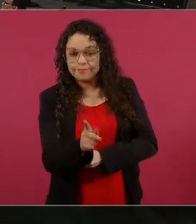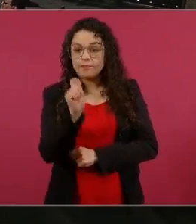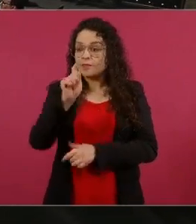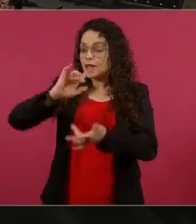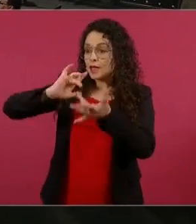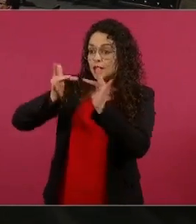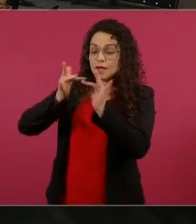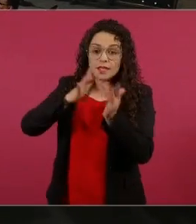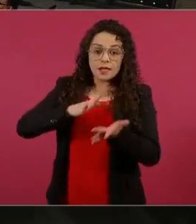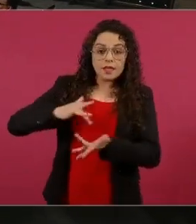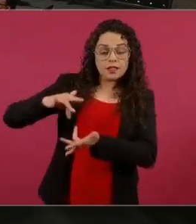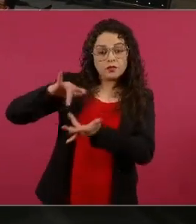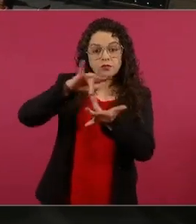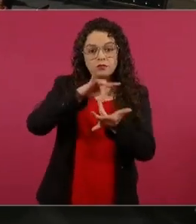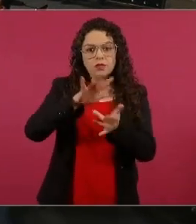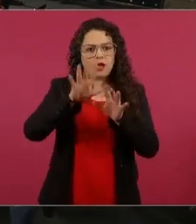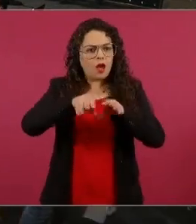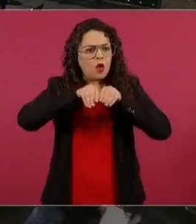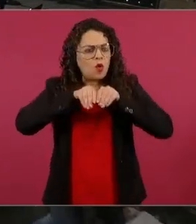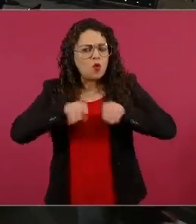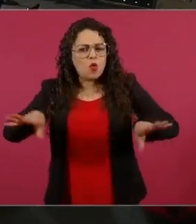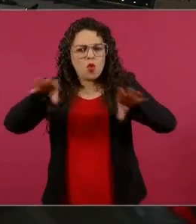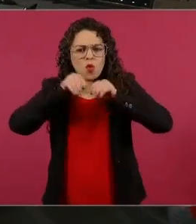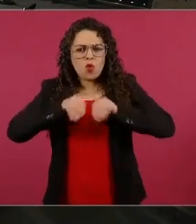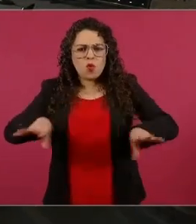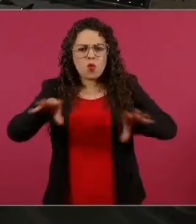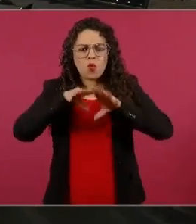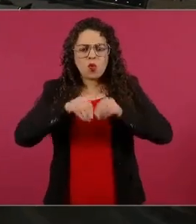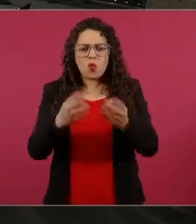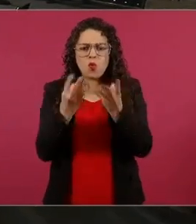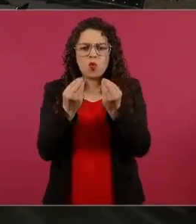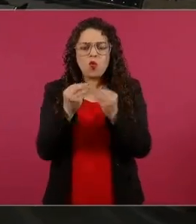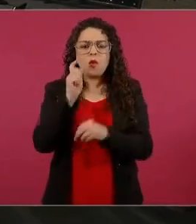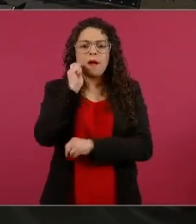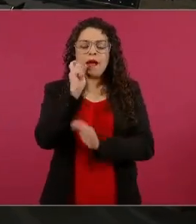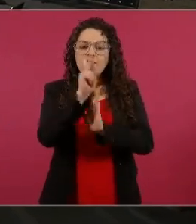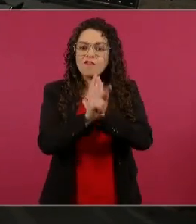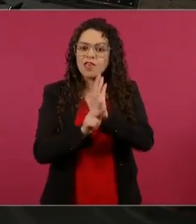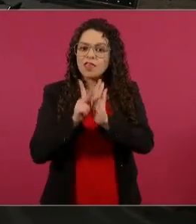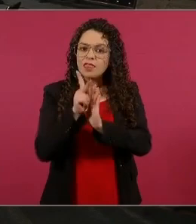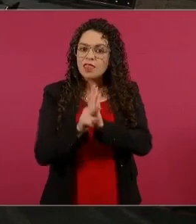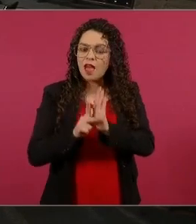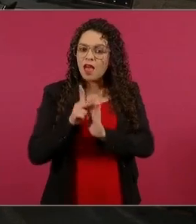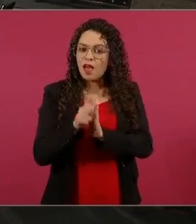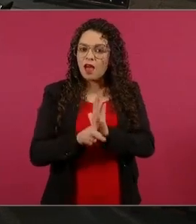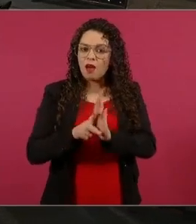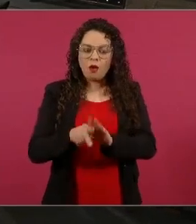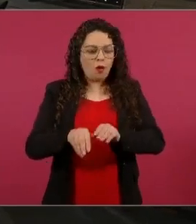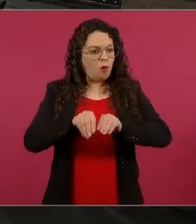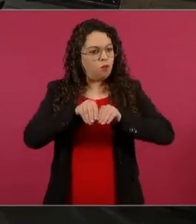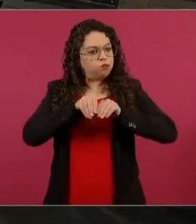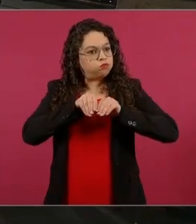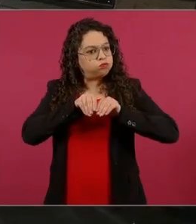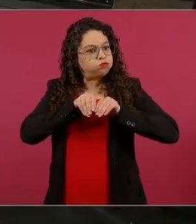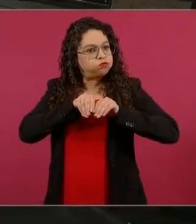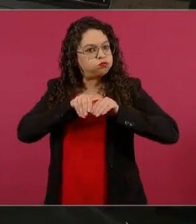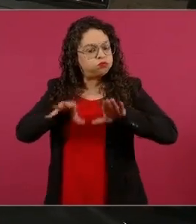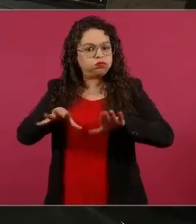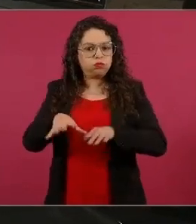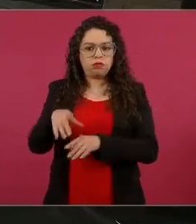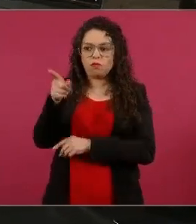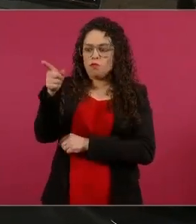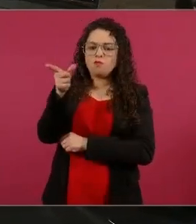sociales es viral precisamente un video en donde Pues bueno policías